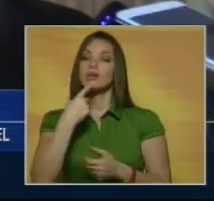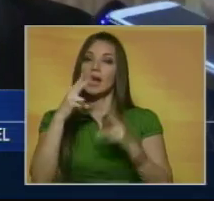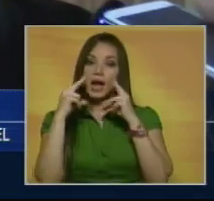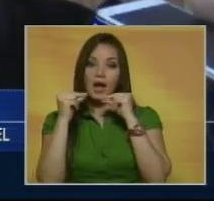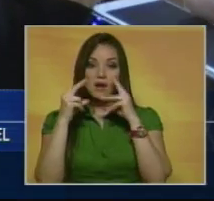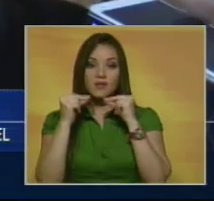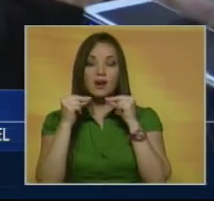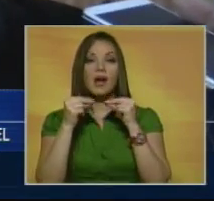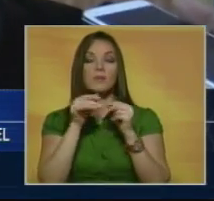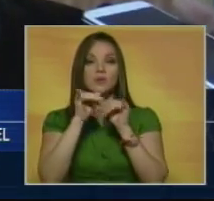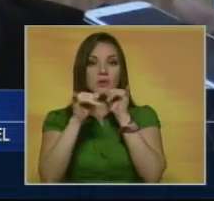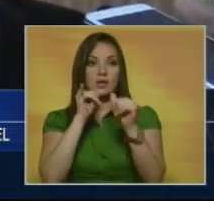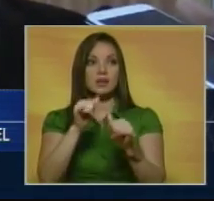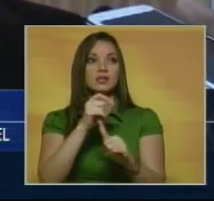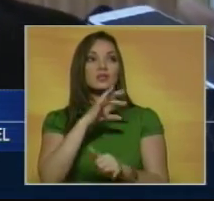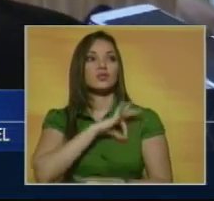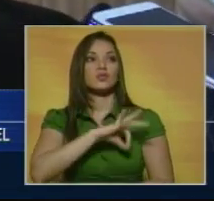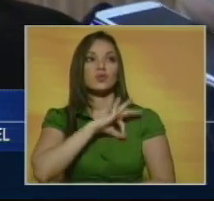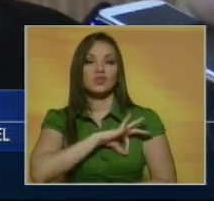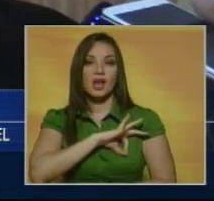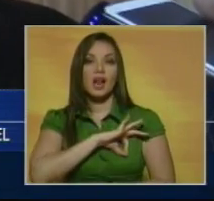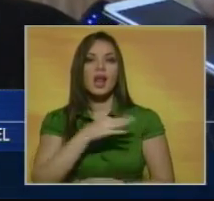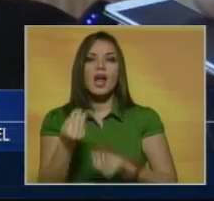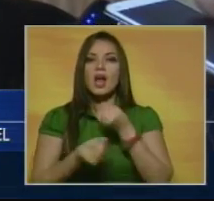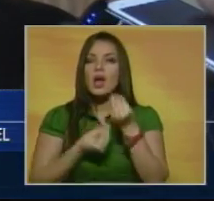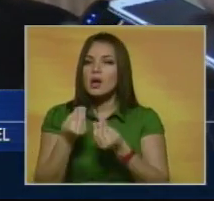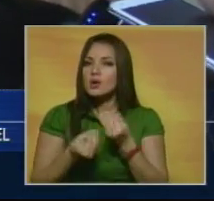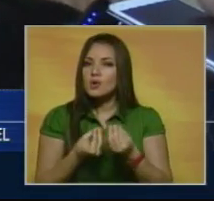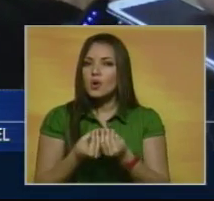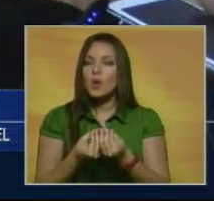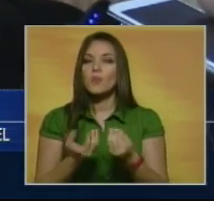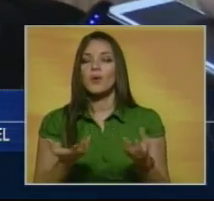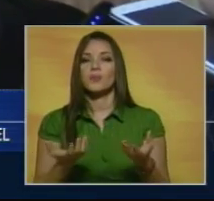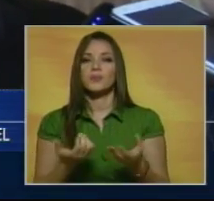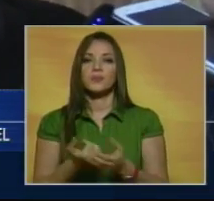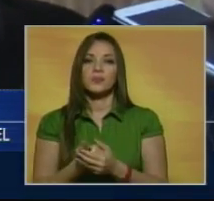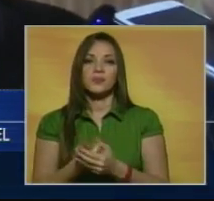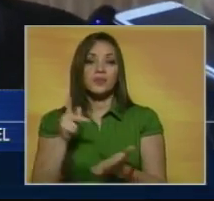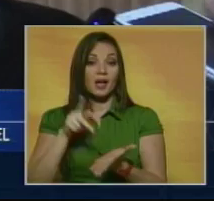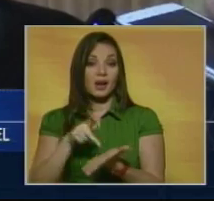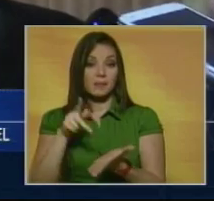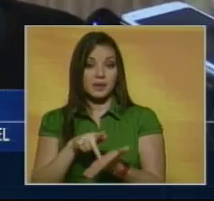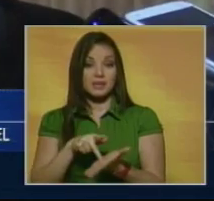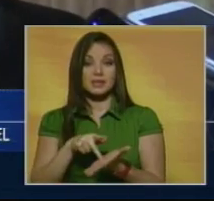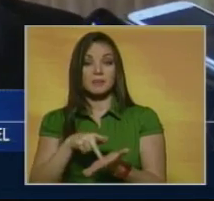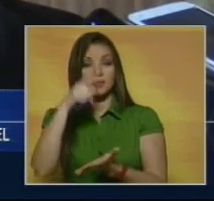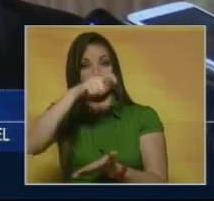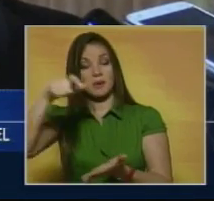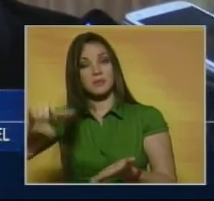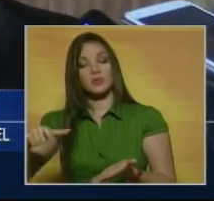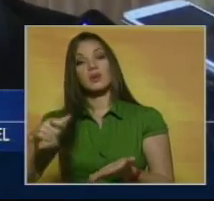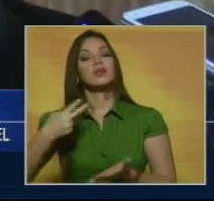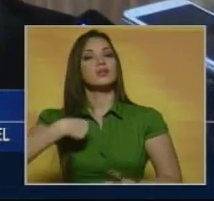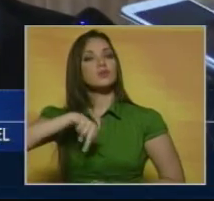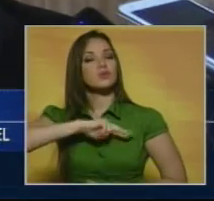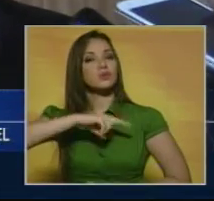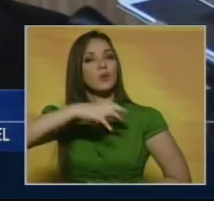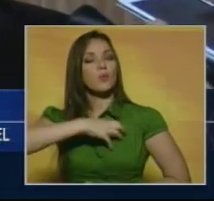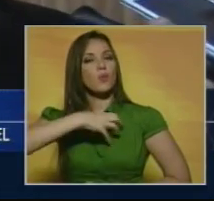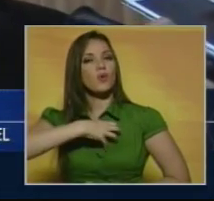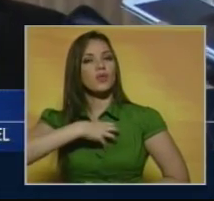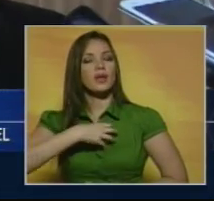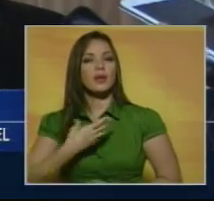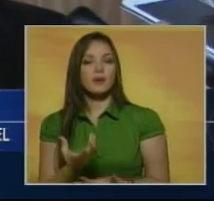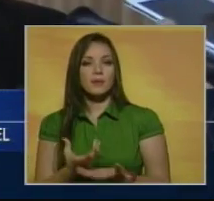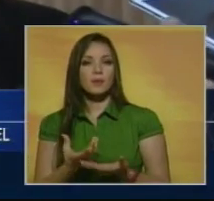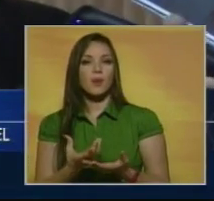electrónicos, nuestros deberes y derechos y cómo a través de la participación ciudadana nosotros podemos hacer que la ley de responsabilidad